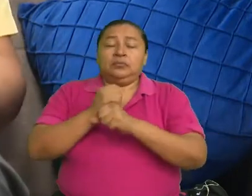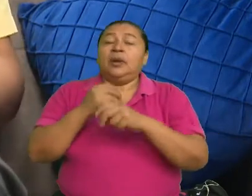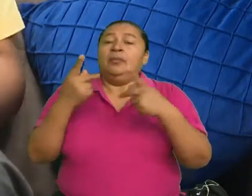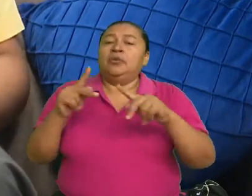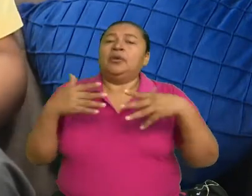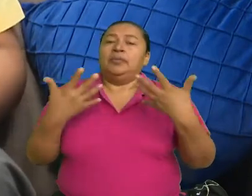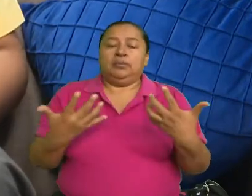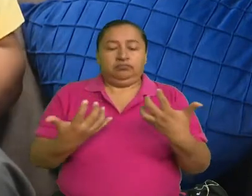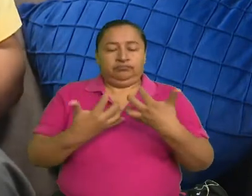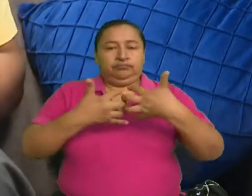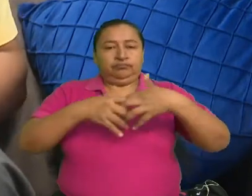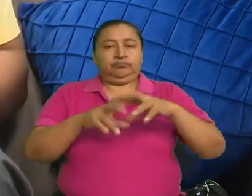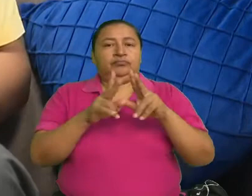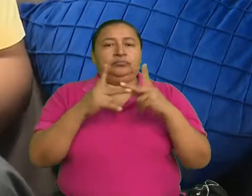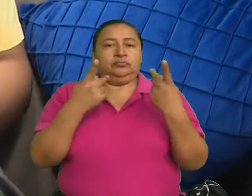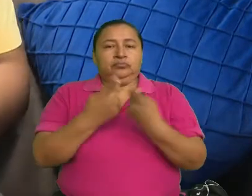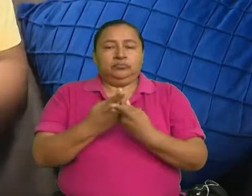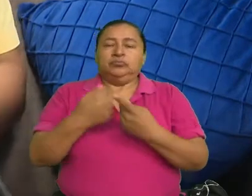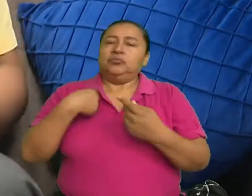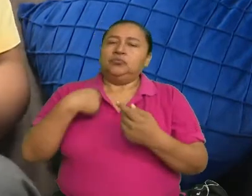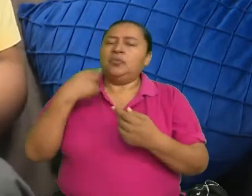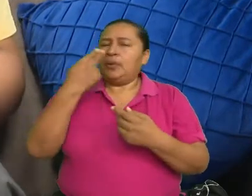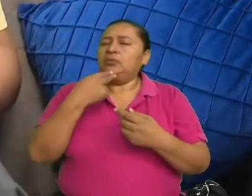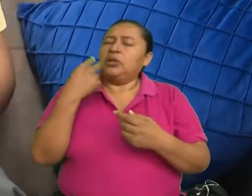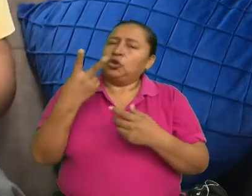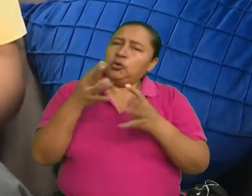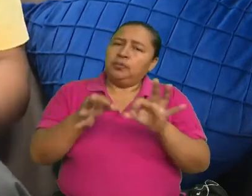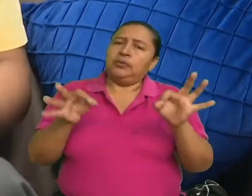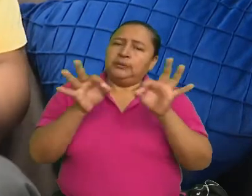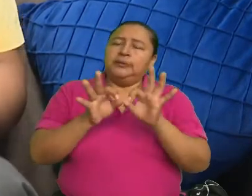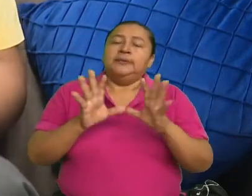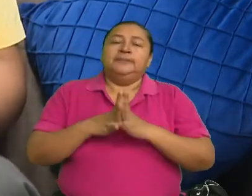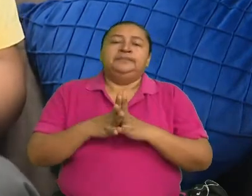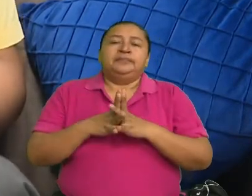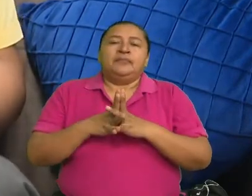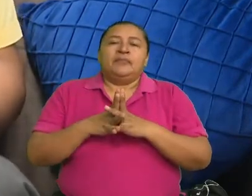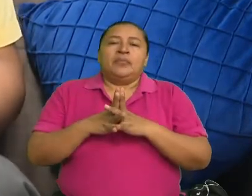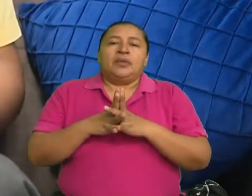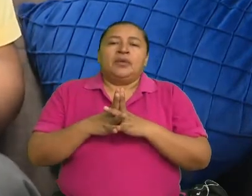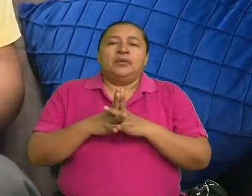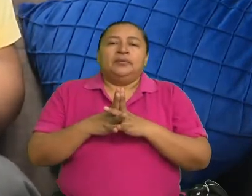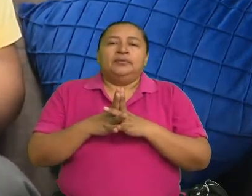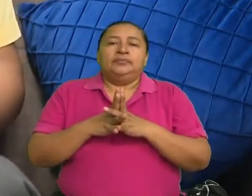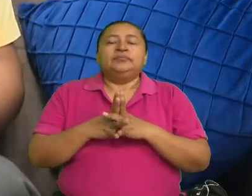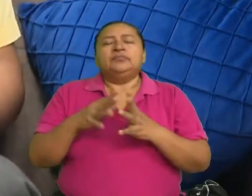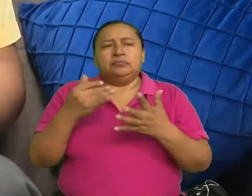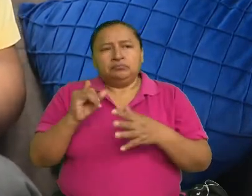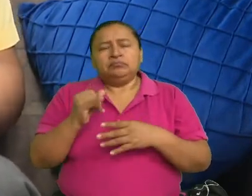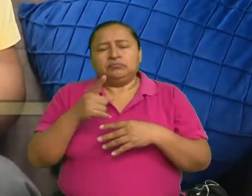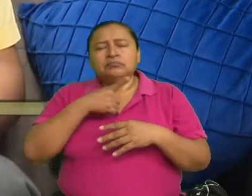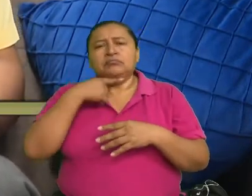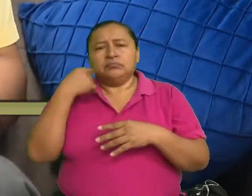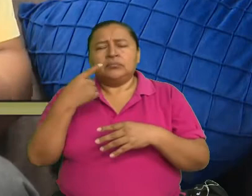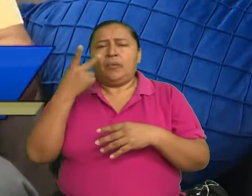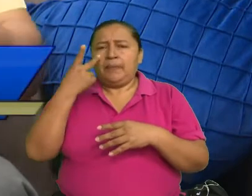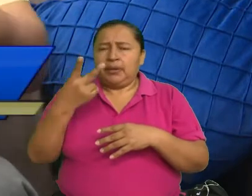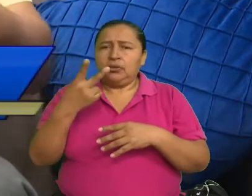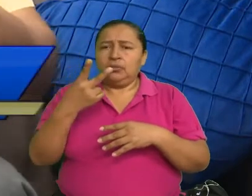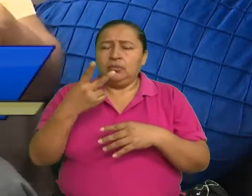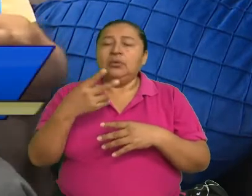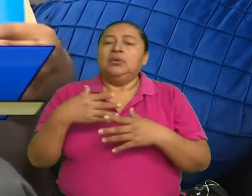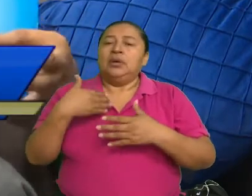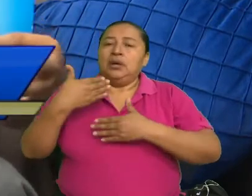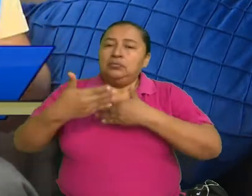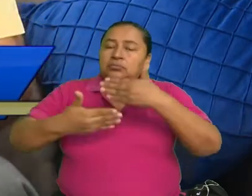del pueblo. Y ahí le hago dos consultas importantes. Porque si bien es cierto, hemos visto cómo se ha tratado de establecer en los